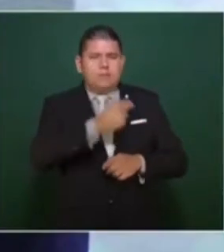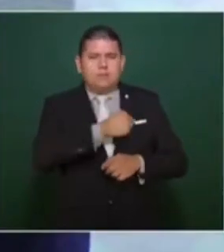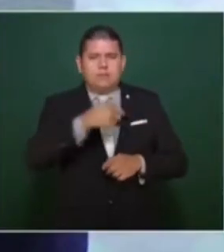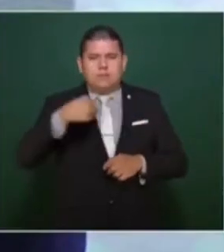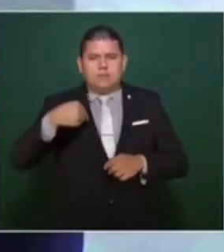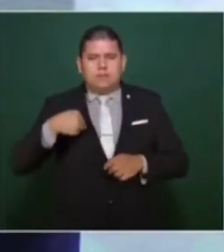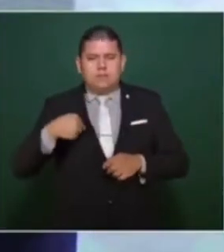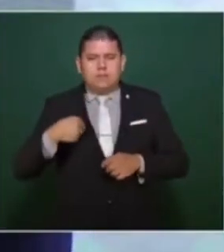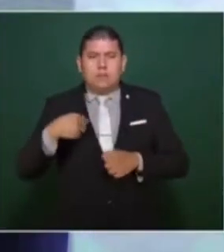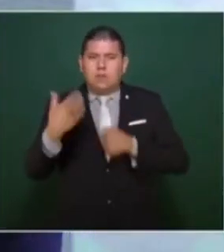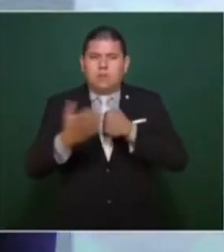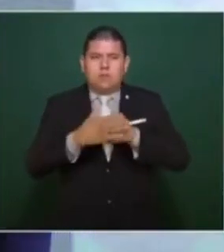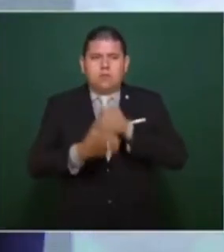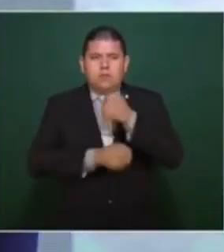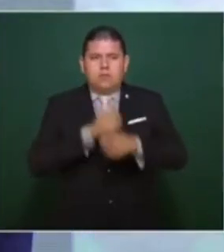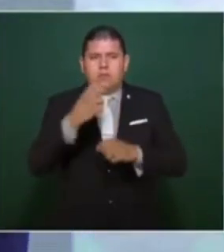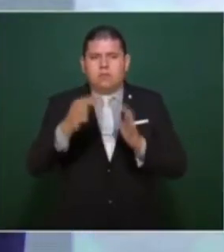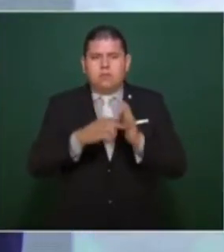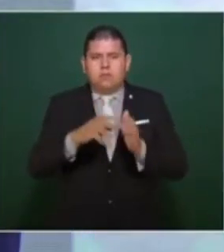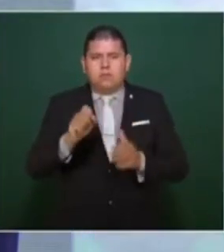a partir del año próximo